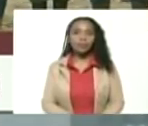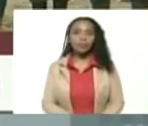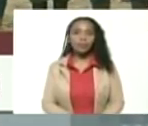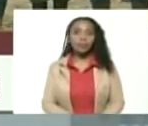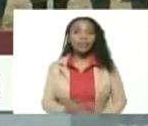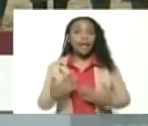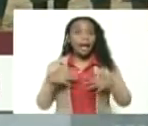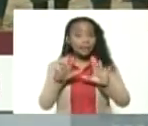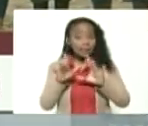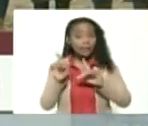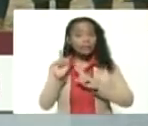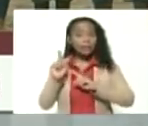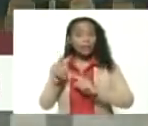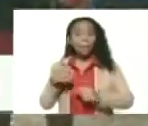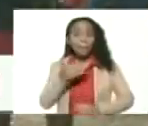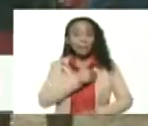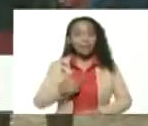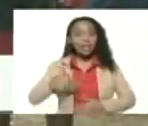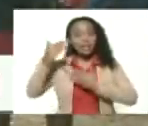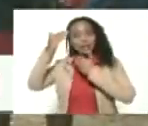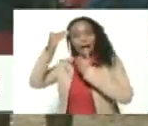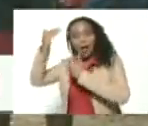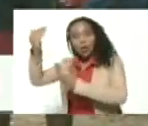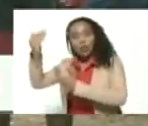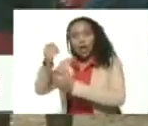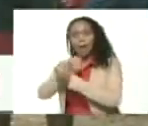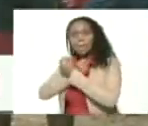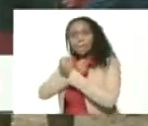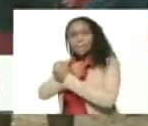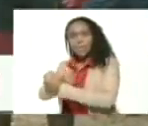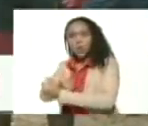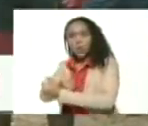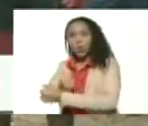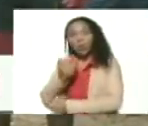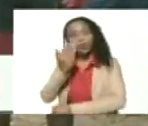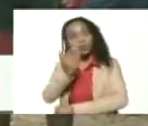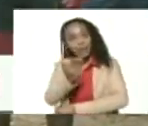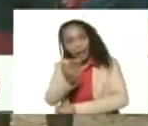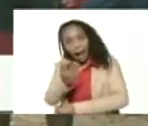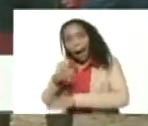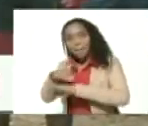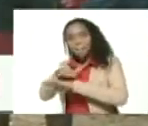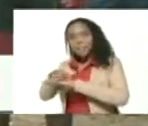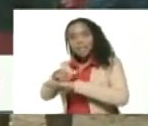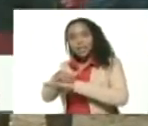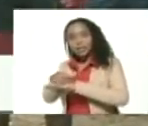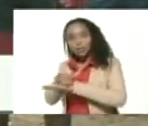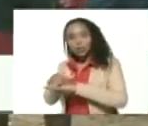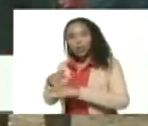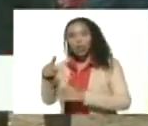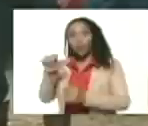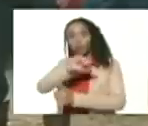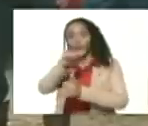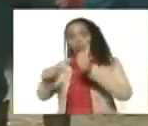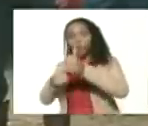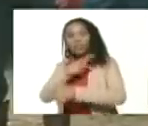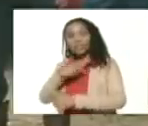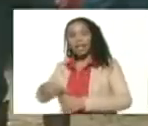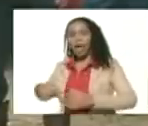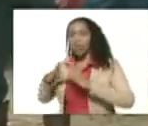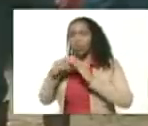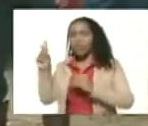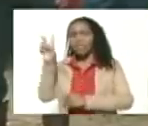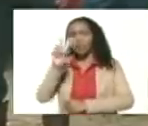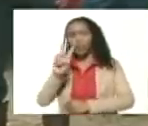Así es, presidente, le saludamos como siempre, con amor a usted, al ministro Wilmar Castro, a nuestra vicepresidenta y a toda